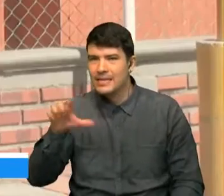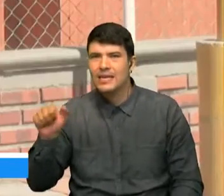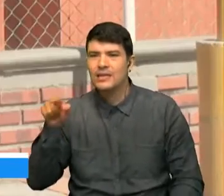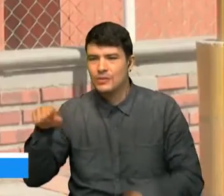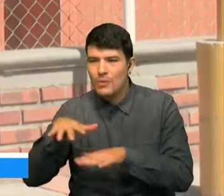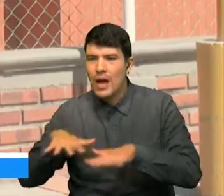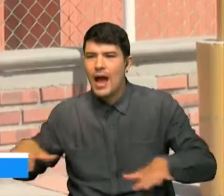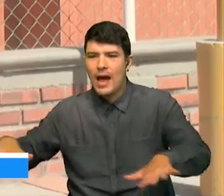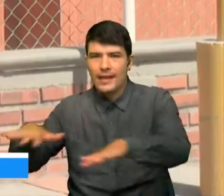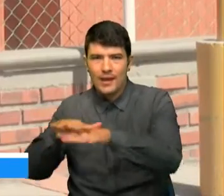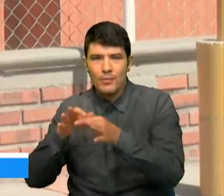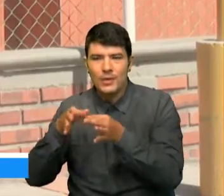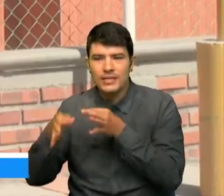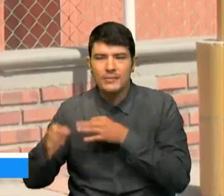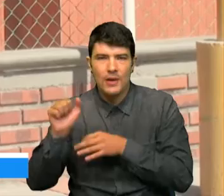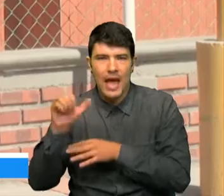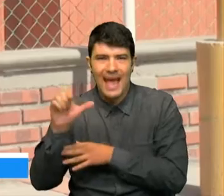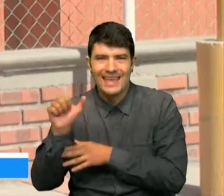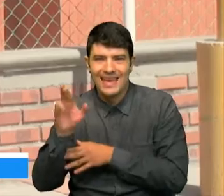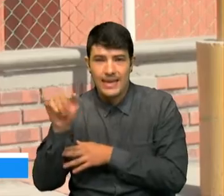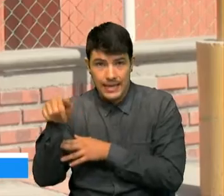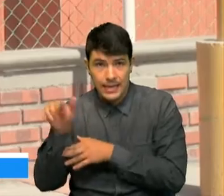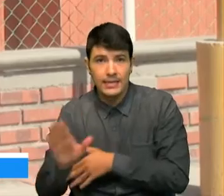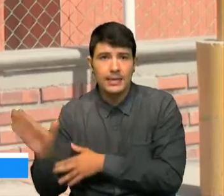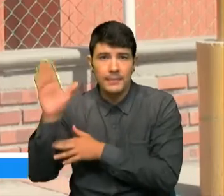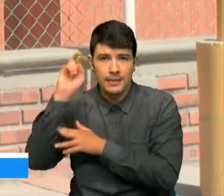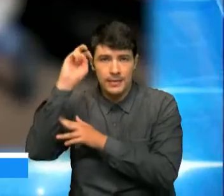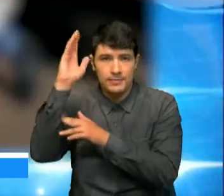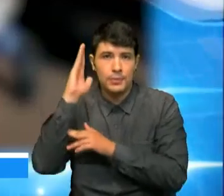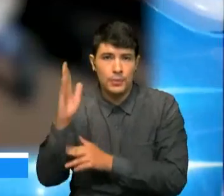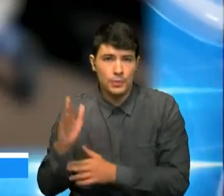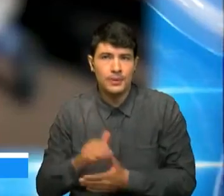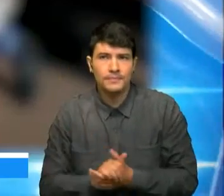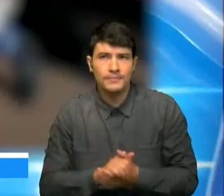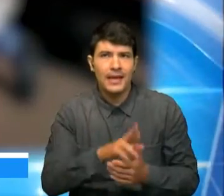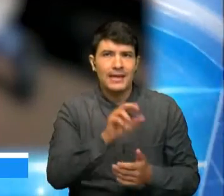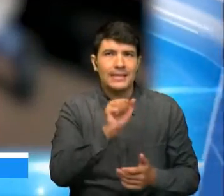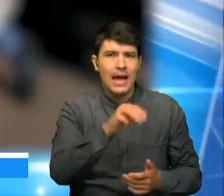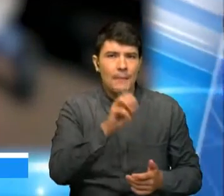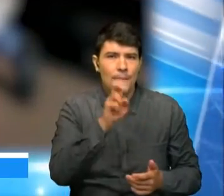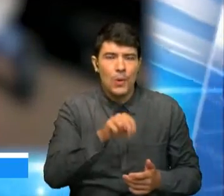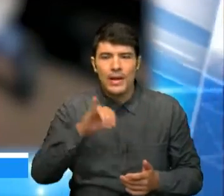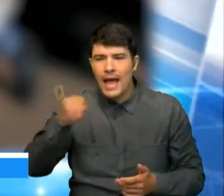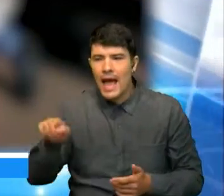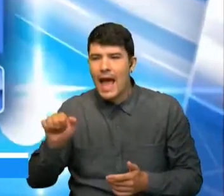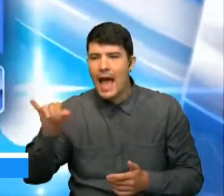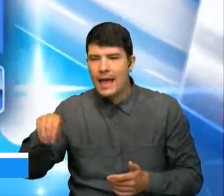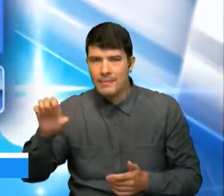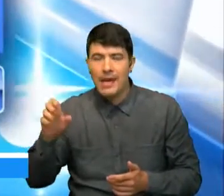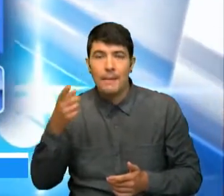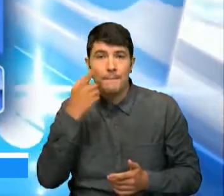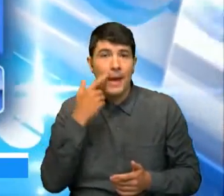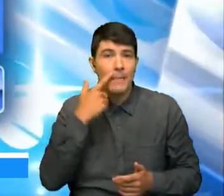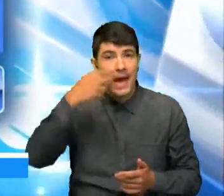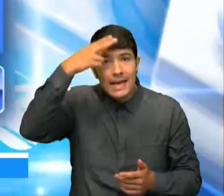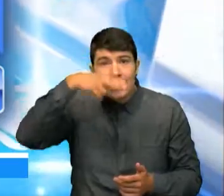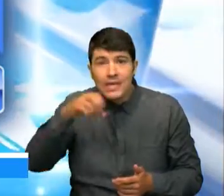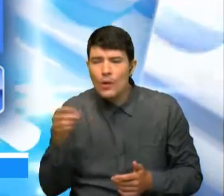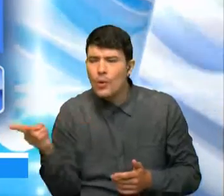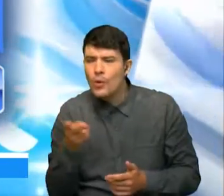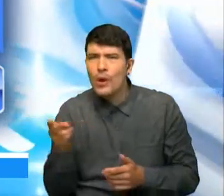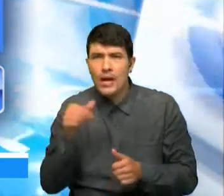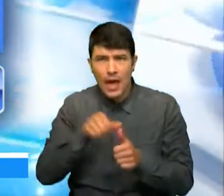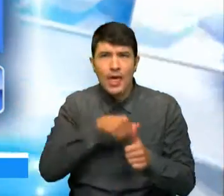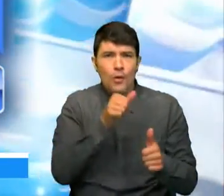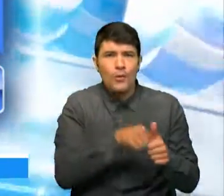de la zona rural del municipio de Acarí, en norte de Santander. Ramón Emel y Jaime Angarita, padre e hijo, se desplazaban cada uno en